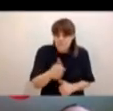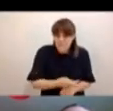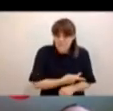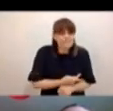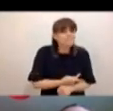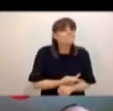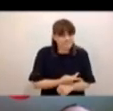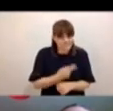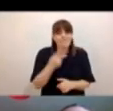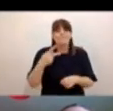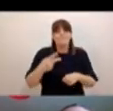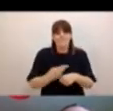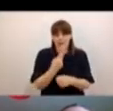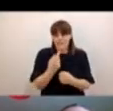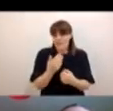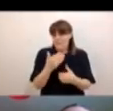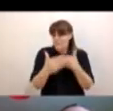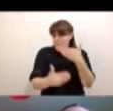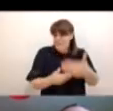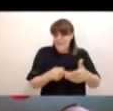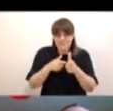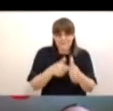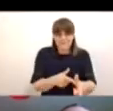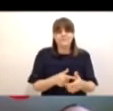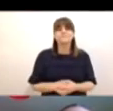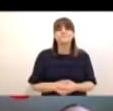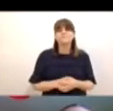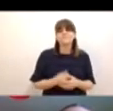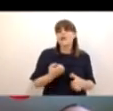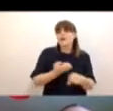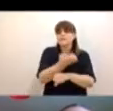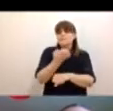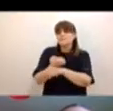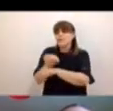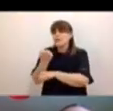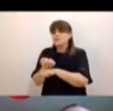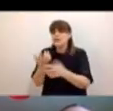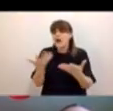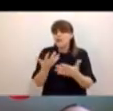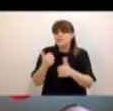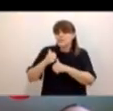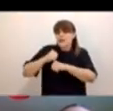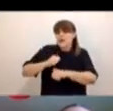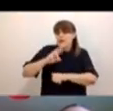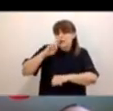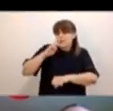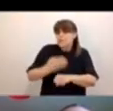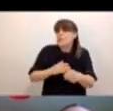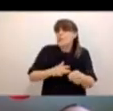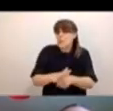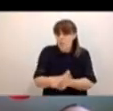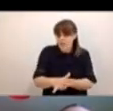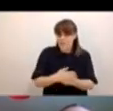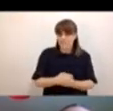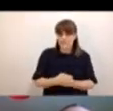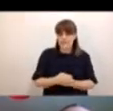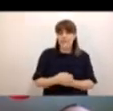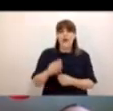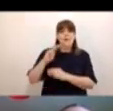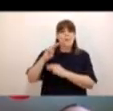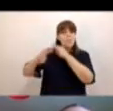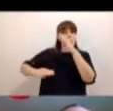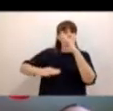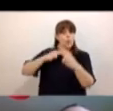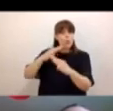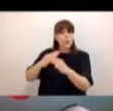ahora ¿qué tendrían que hacer los estados para erradicar este tipo de prácticas? se creó un movimiento mundial en contra de la violencia contra